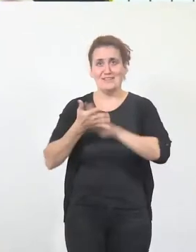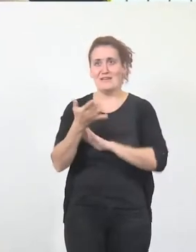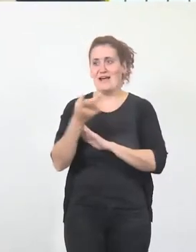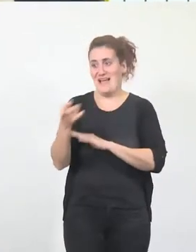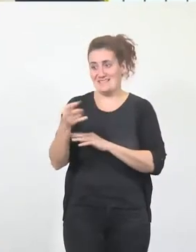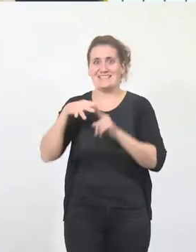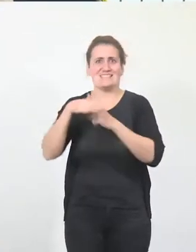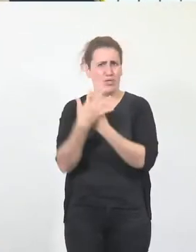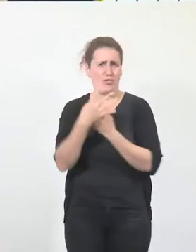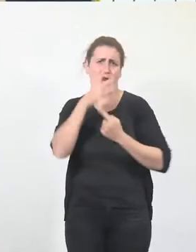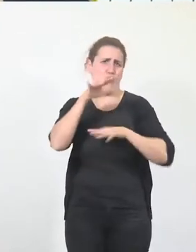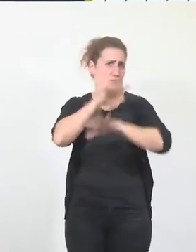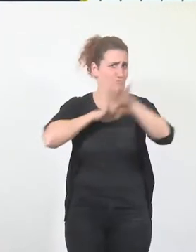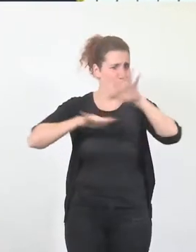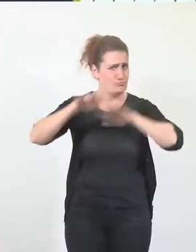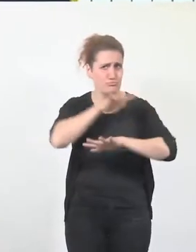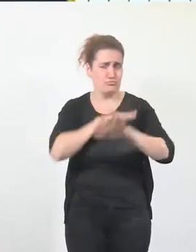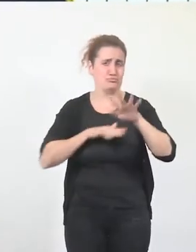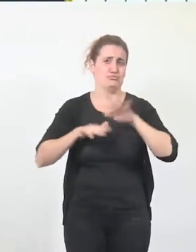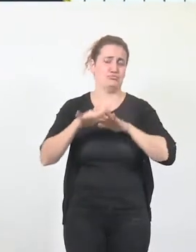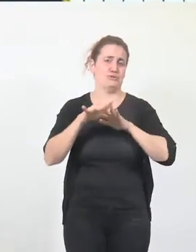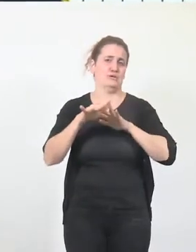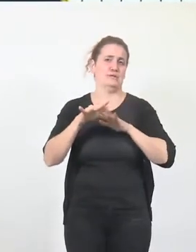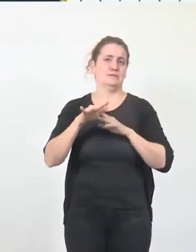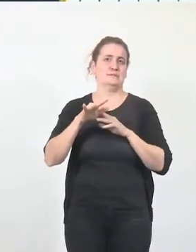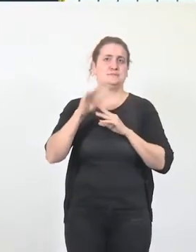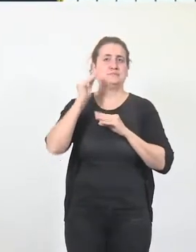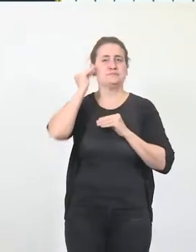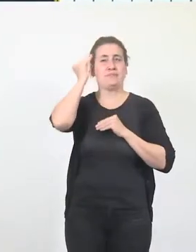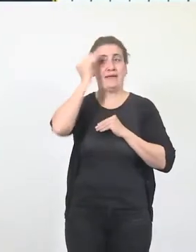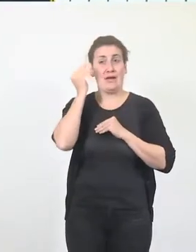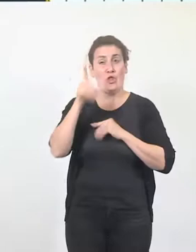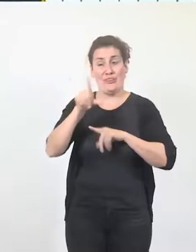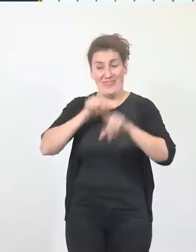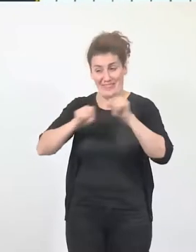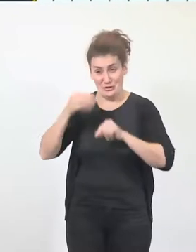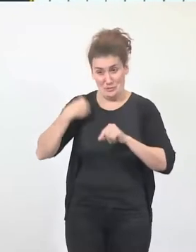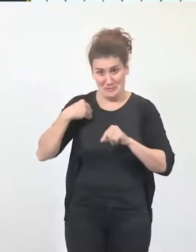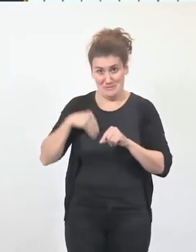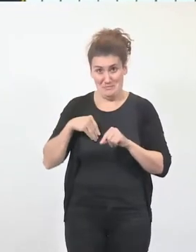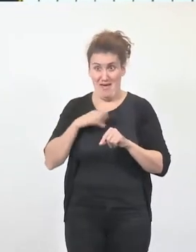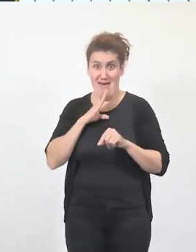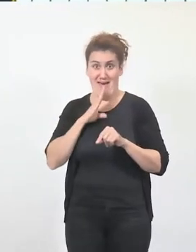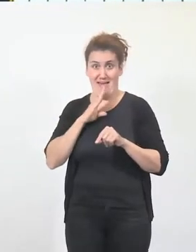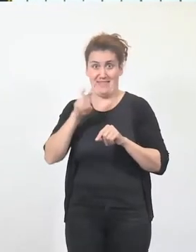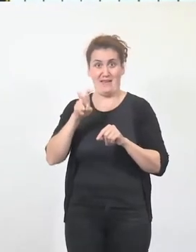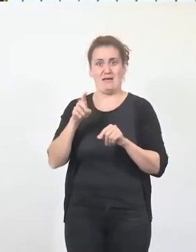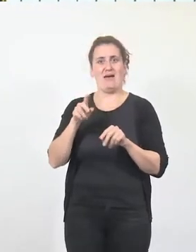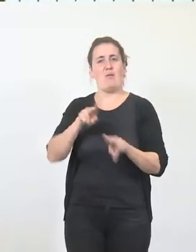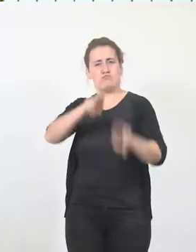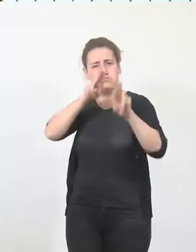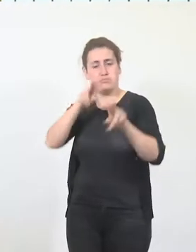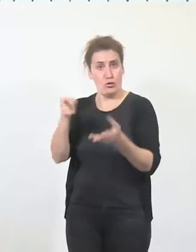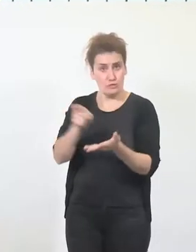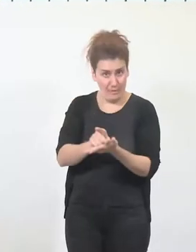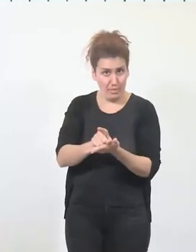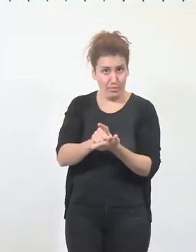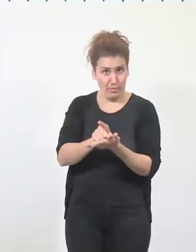Entonces, es una situación muy complicada y creo que esa decisión de volver a las armas